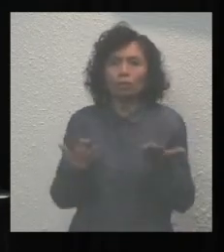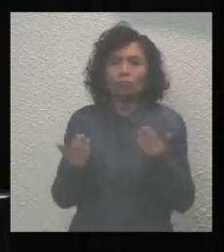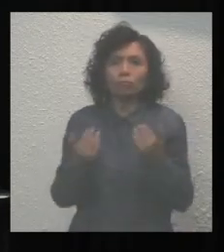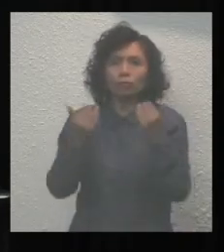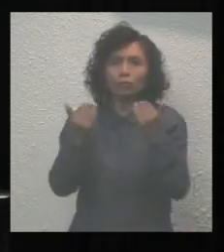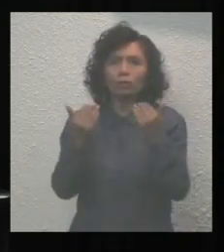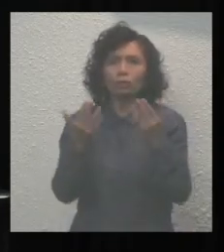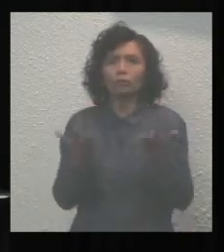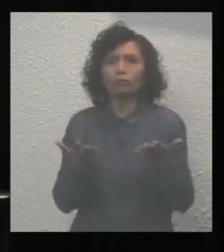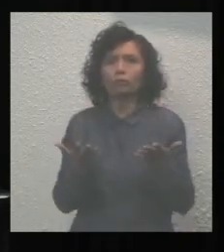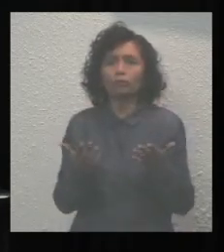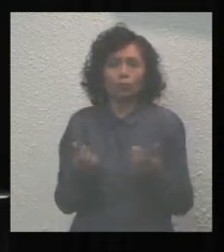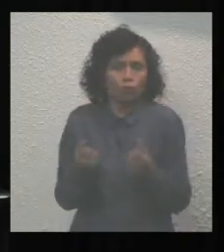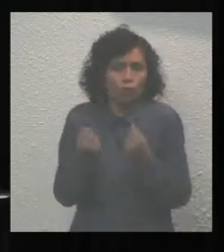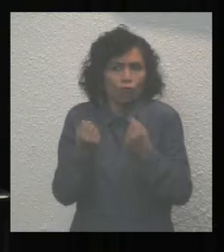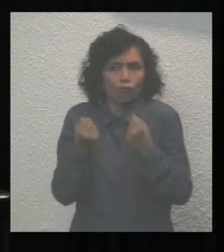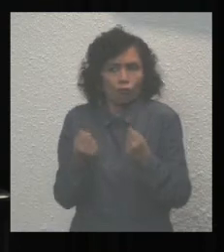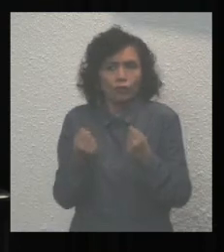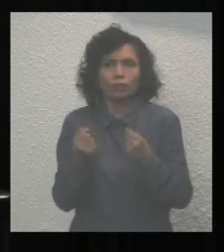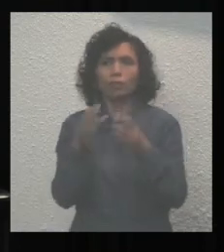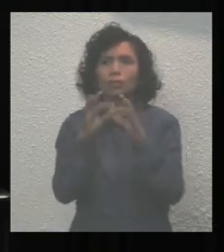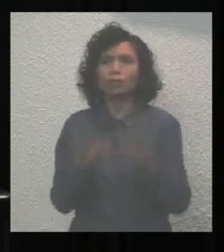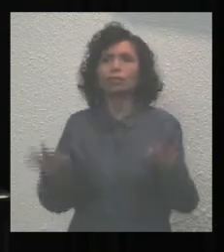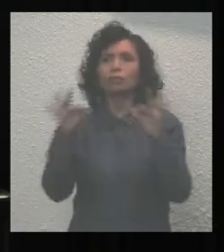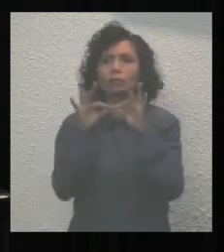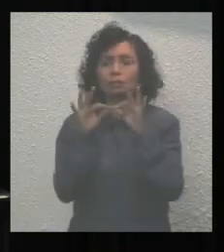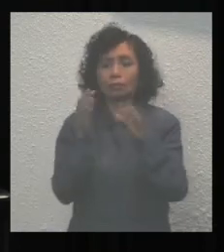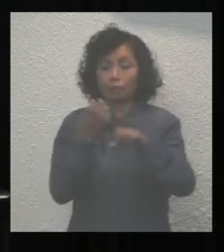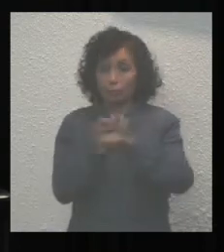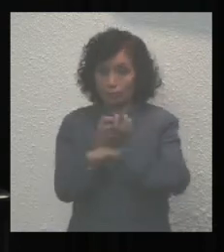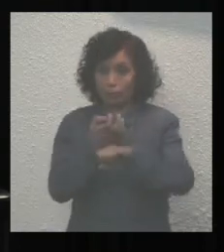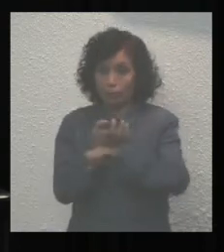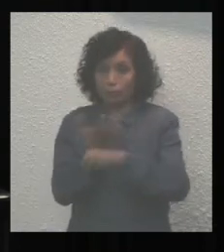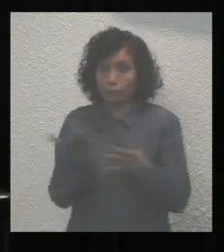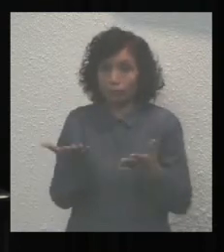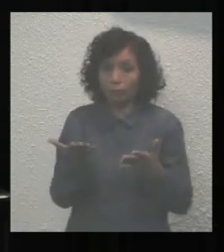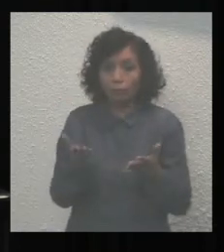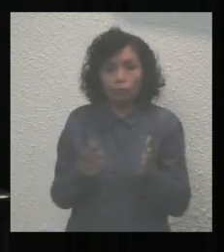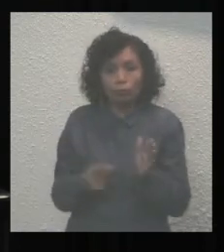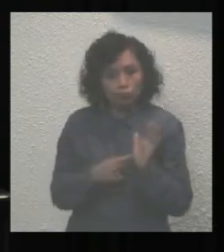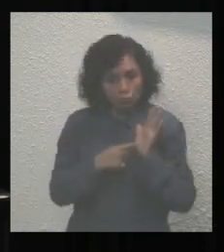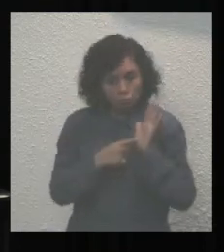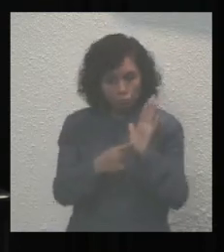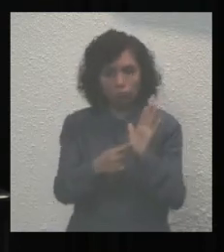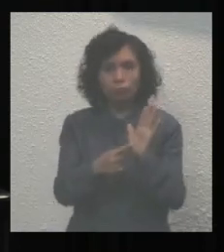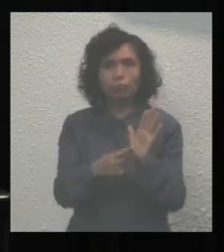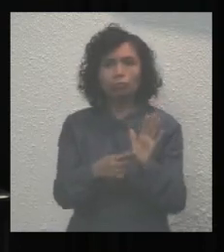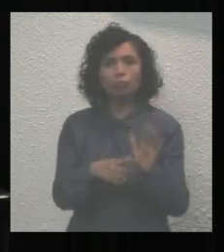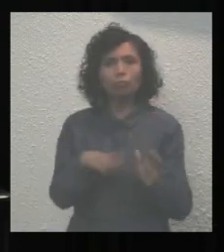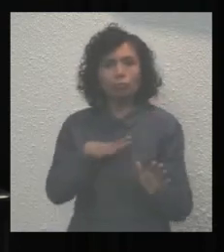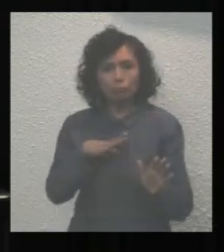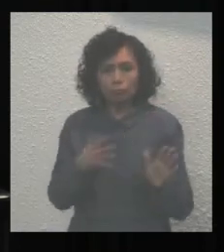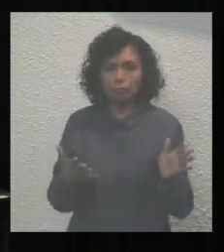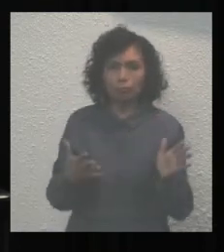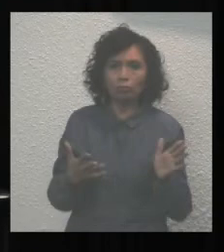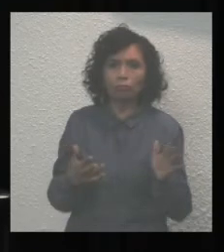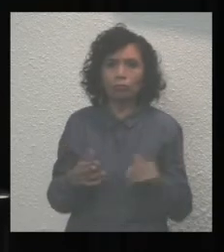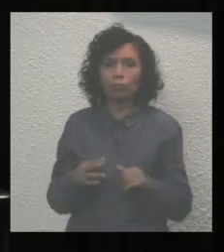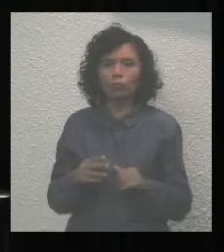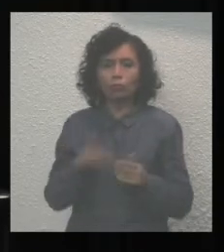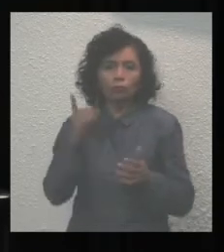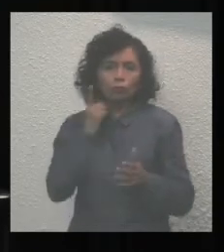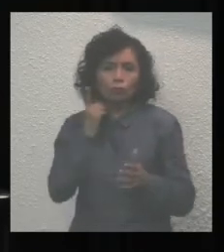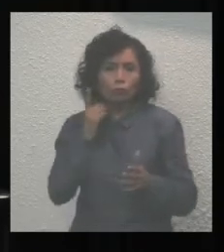ser una de las fuerzas más importantes del estado sino también para demostrar que tendremos a los mejores legisladores